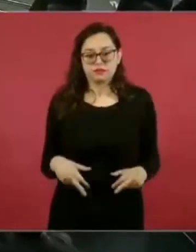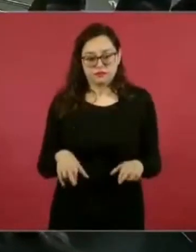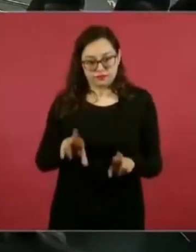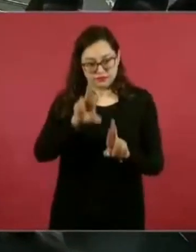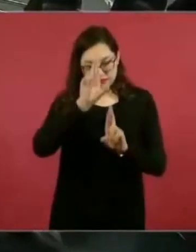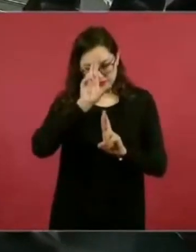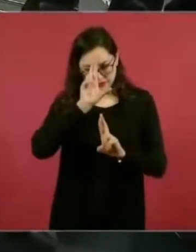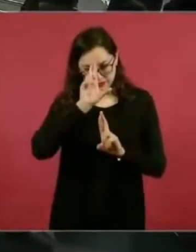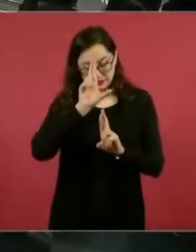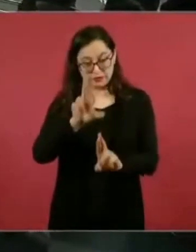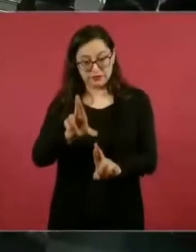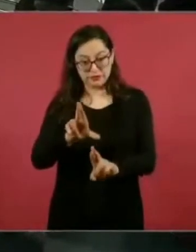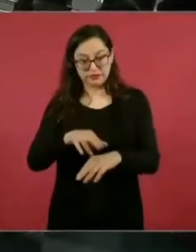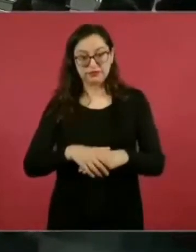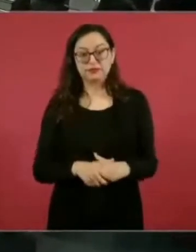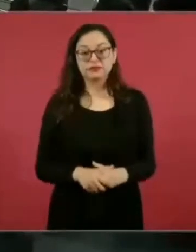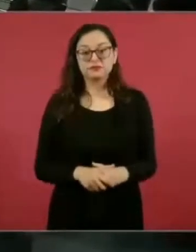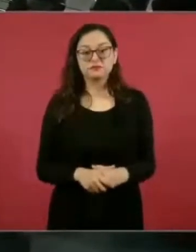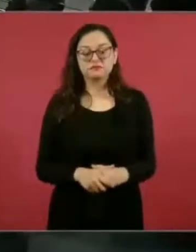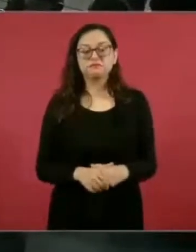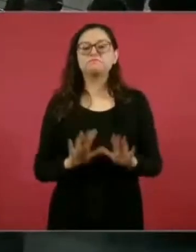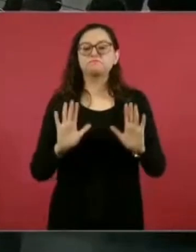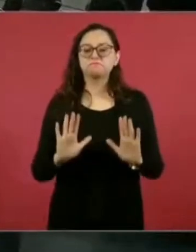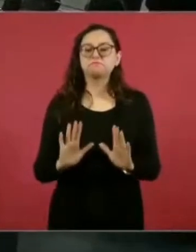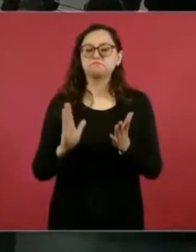Esto mis adversarios,